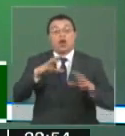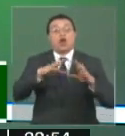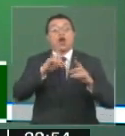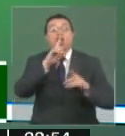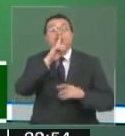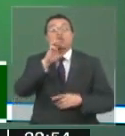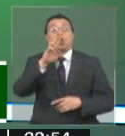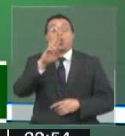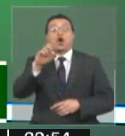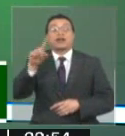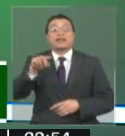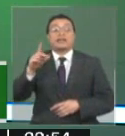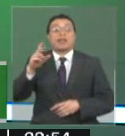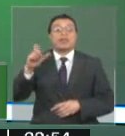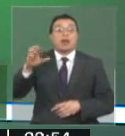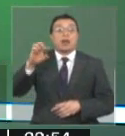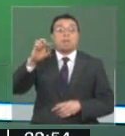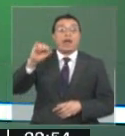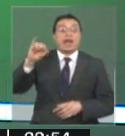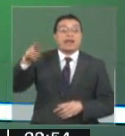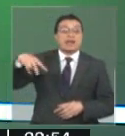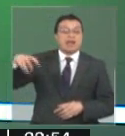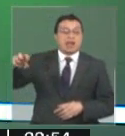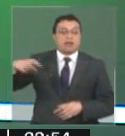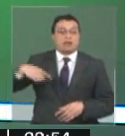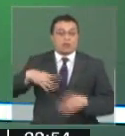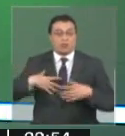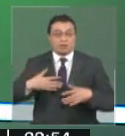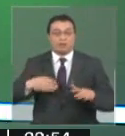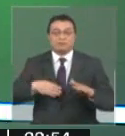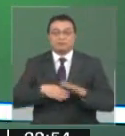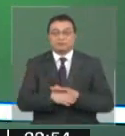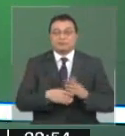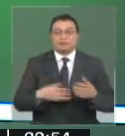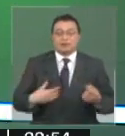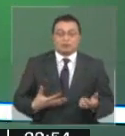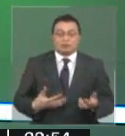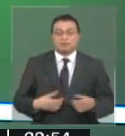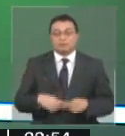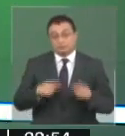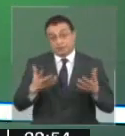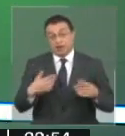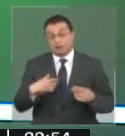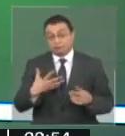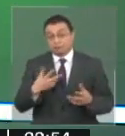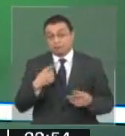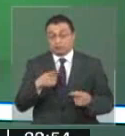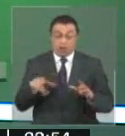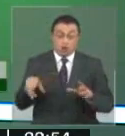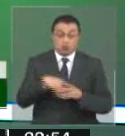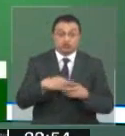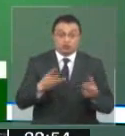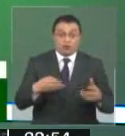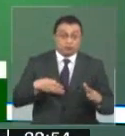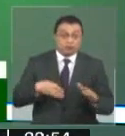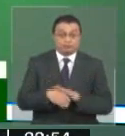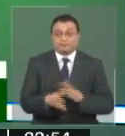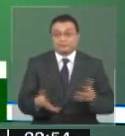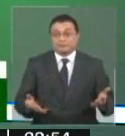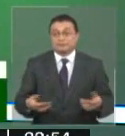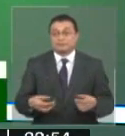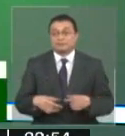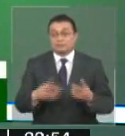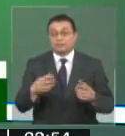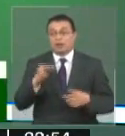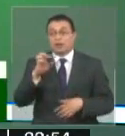Paine, uh-huh. No sé cómo será. No muy inclusivo. No. Vale, ahí tengo un dato. Puede serlo, pero efectivamente...